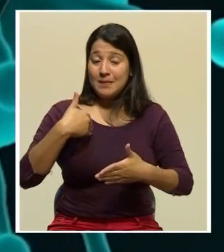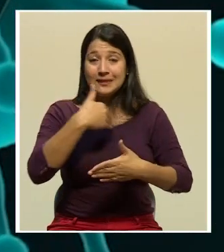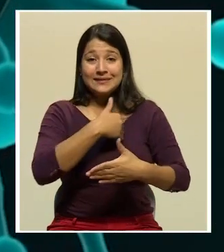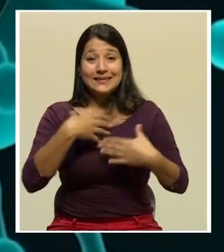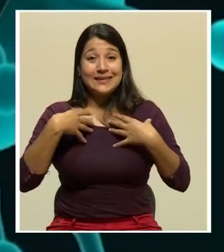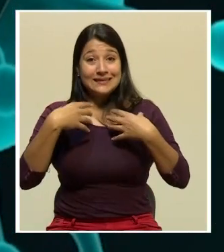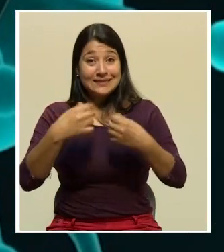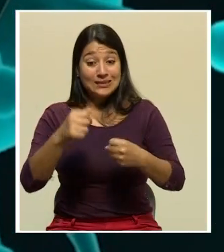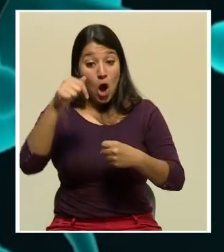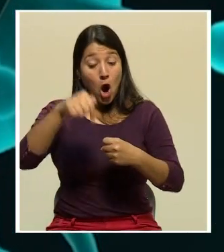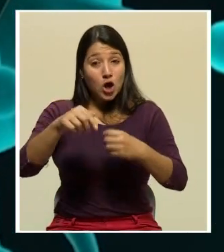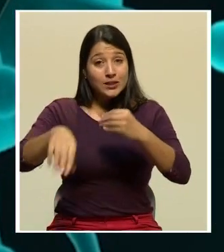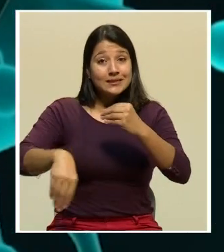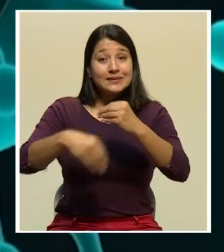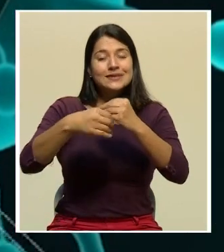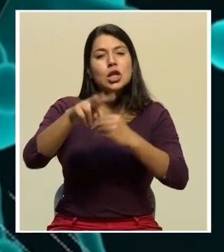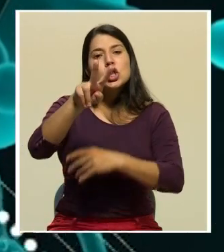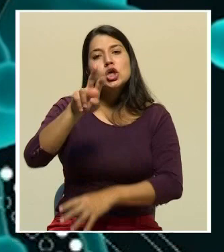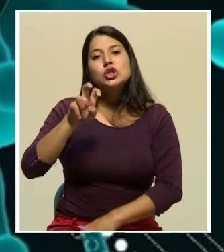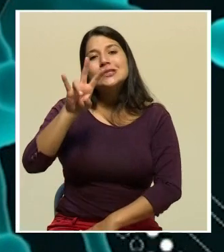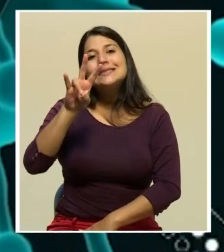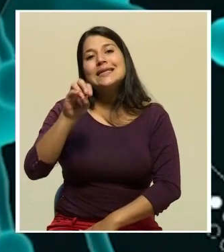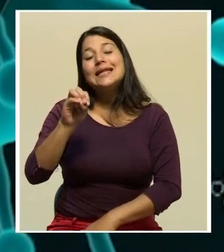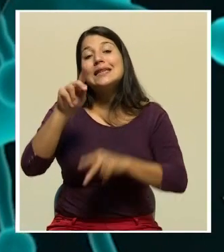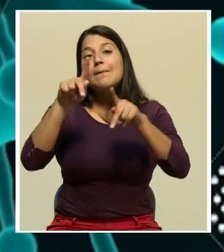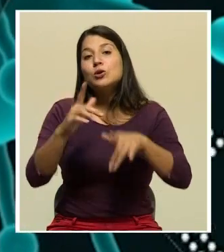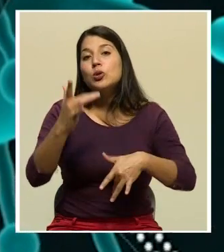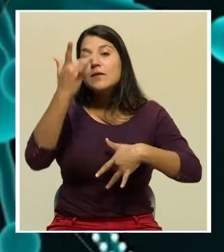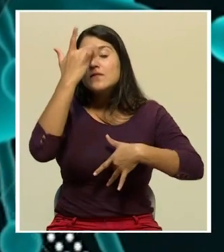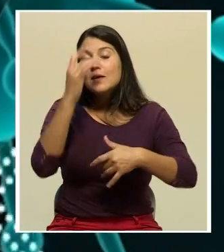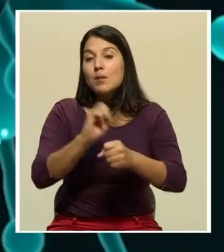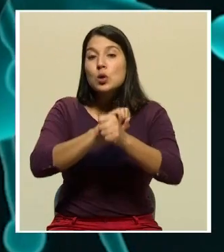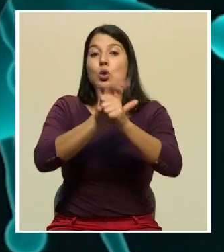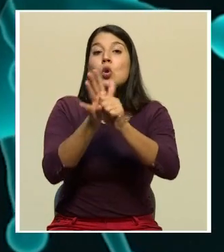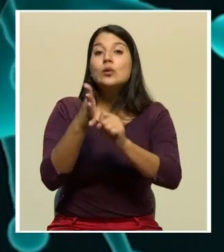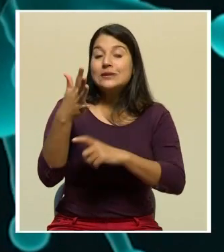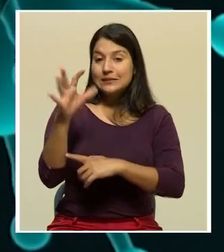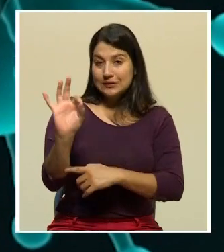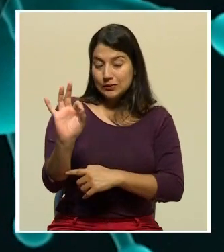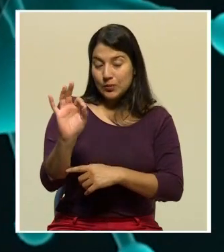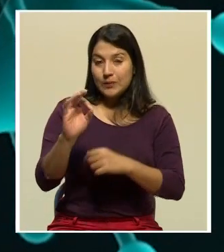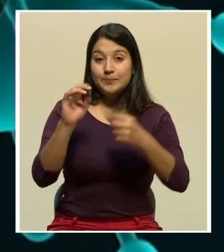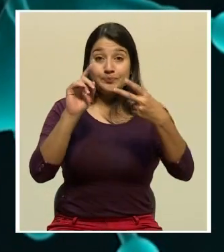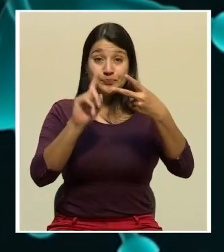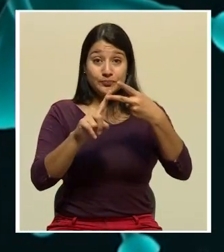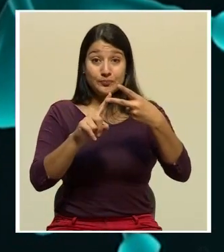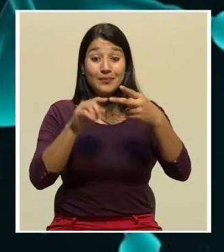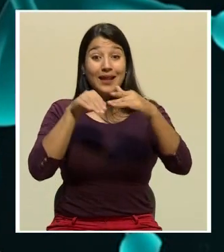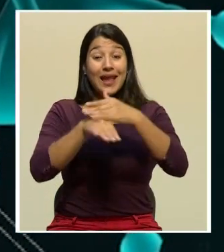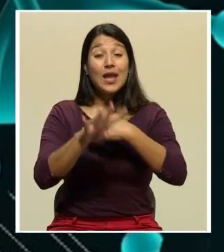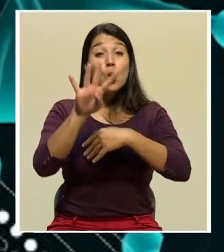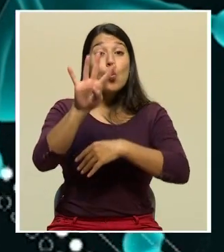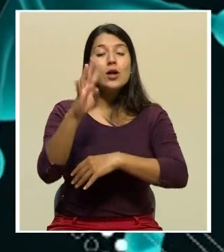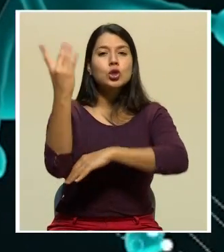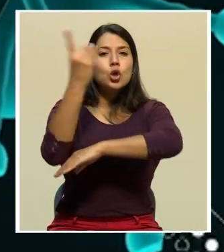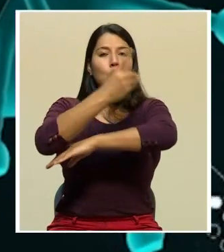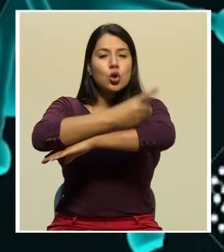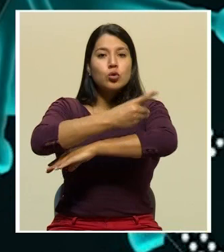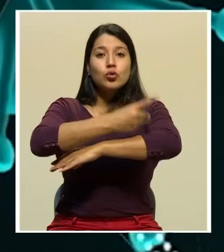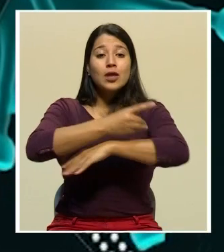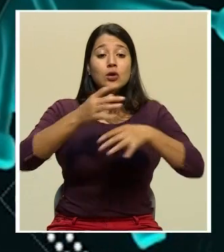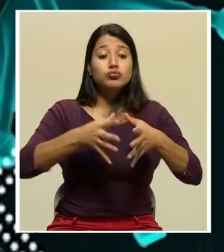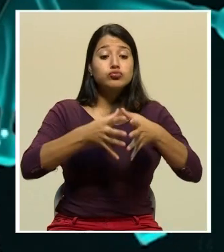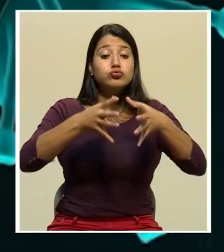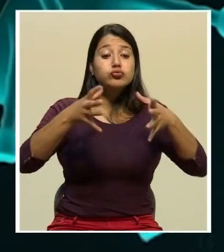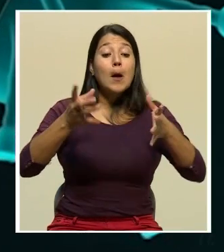270 nuevos casos de personas contagiadas con COVID-19 en las últimas 24 horas. En tan solo 4 días aumentó en 1.000